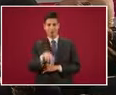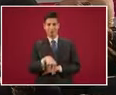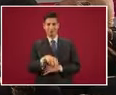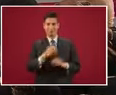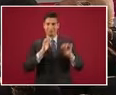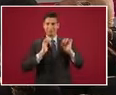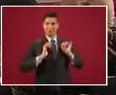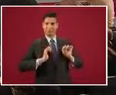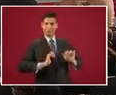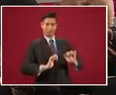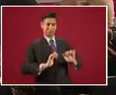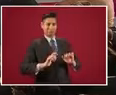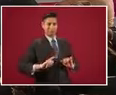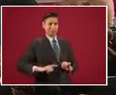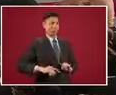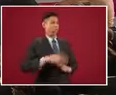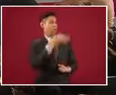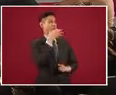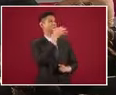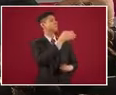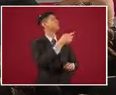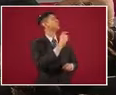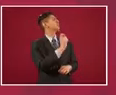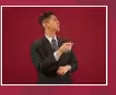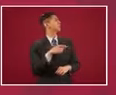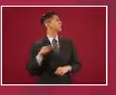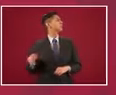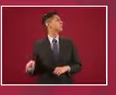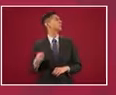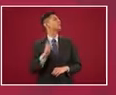¿Y qué era esa bulla?